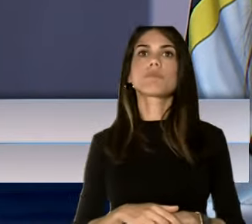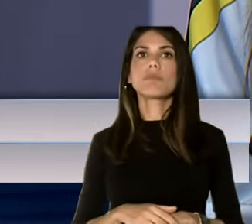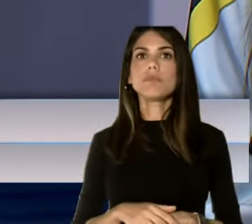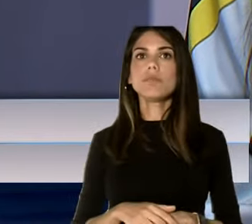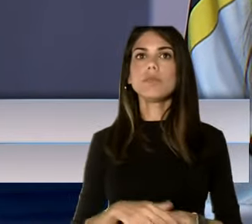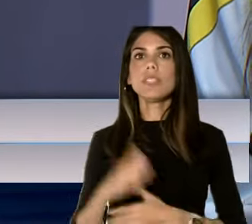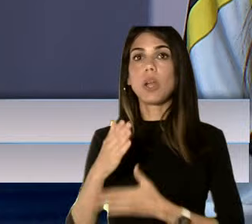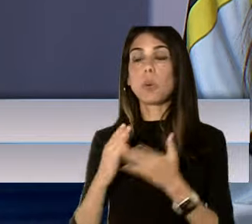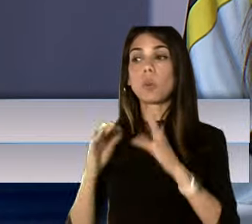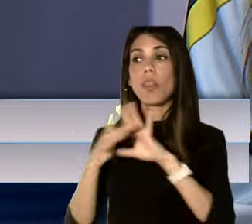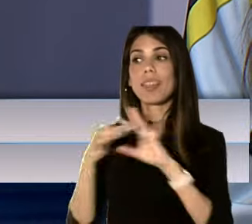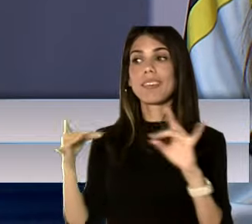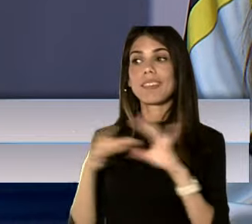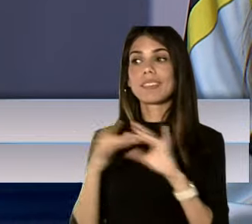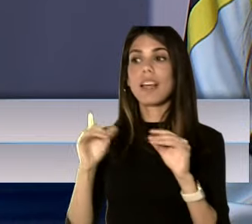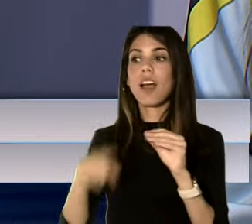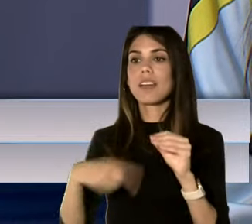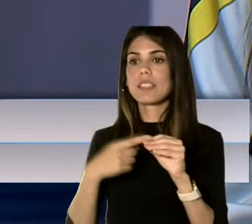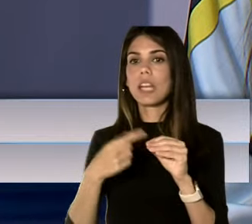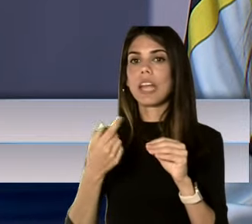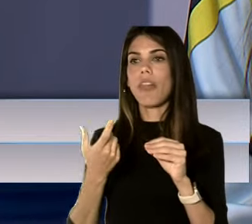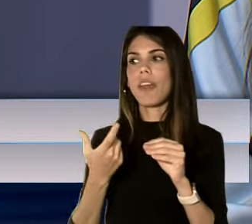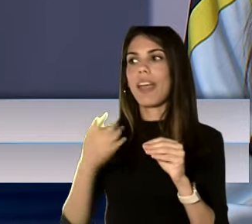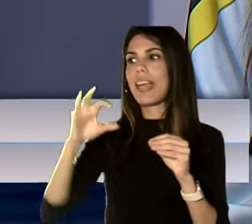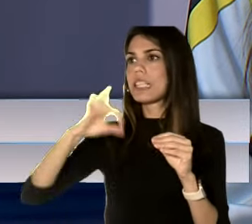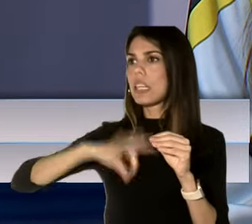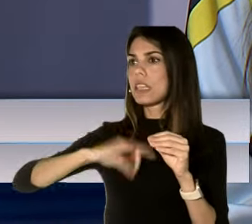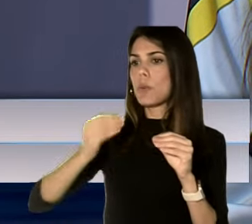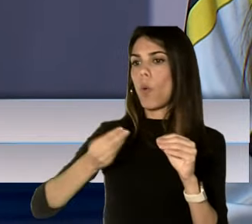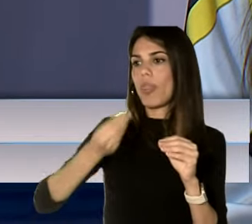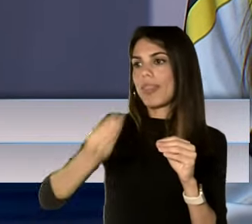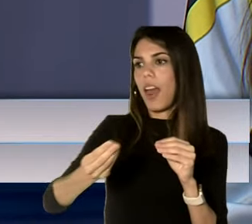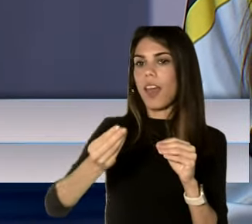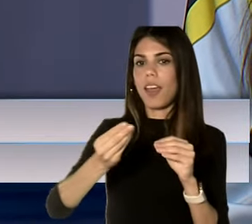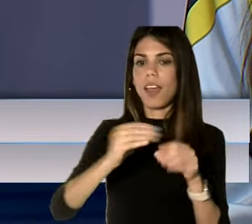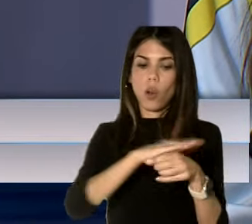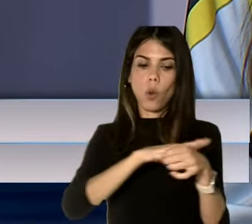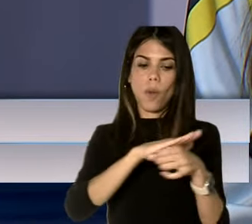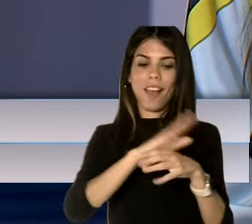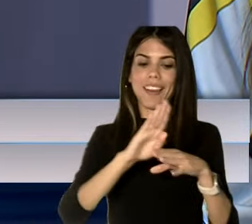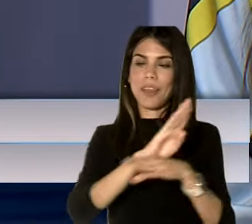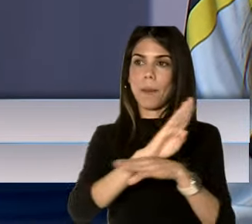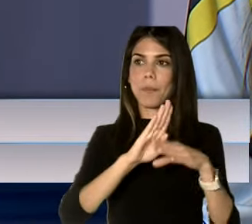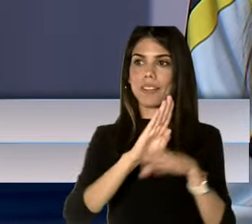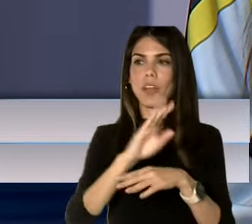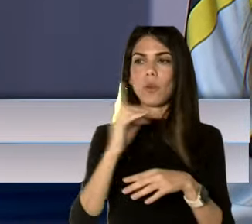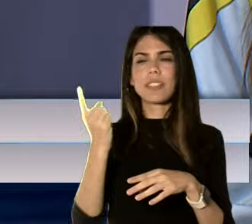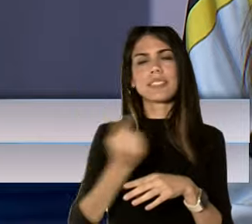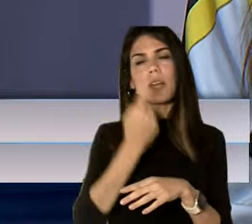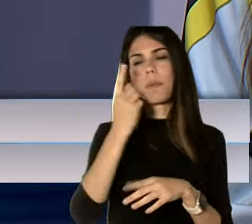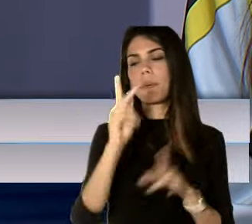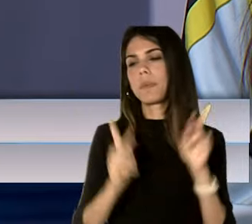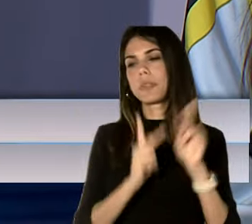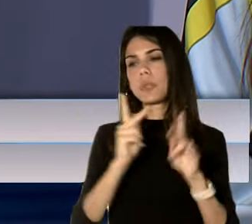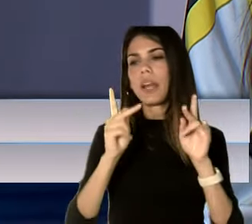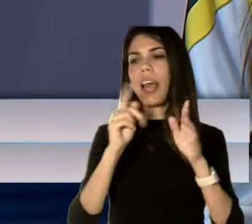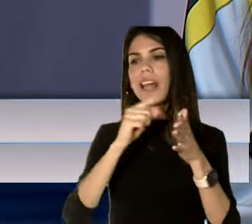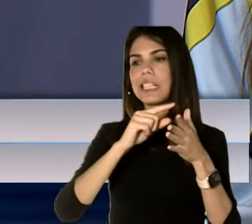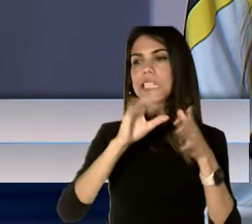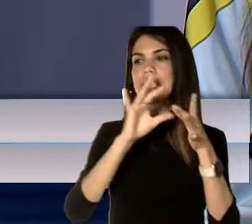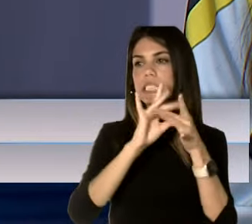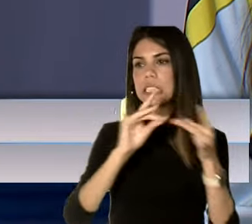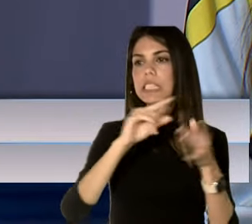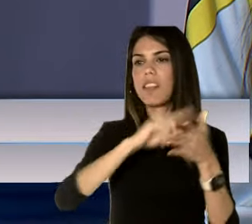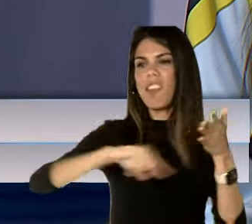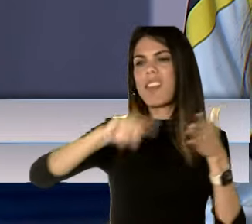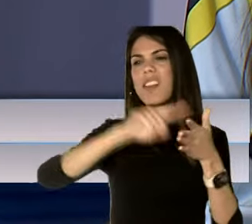comentan de de darle incentivos a a a empresarios locales que siempre ha sido la crítica de nuestro sector dice contra le